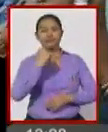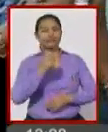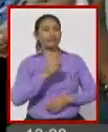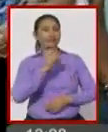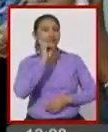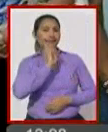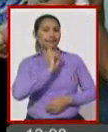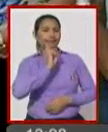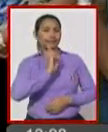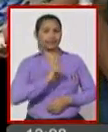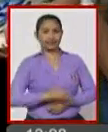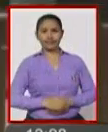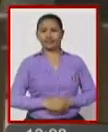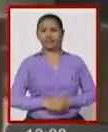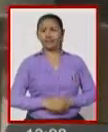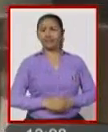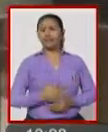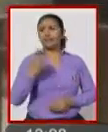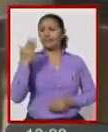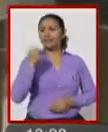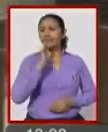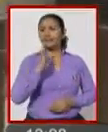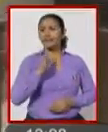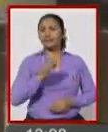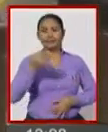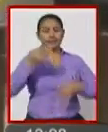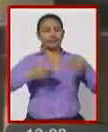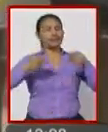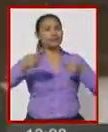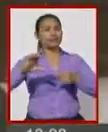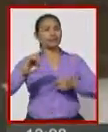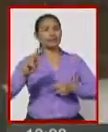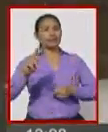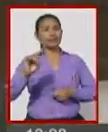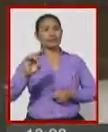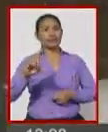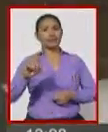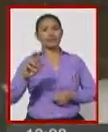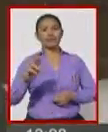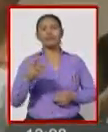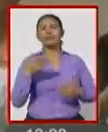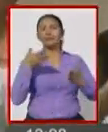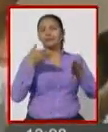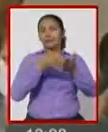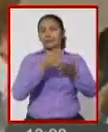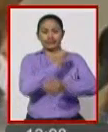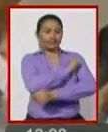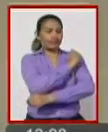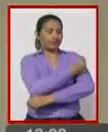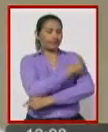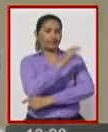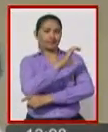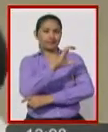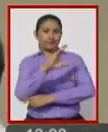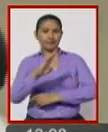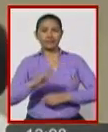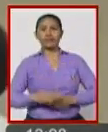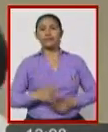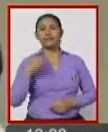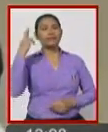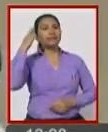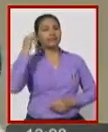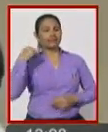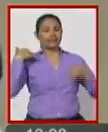aseguró el gobernador cruceño respecto al fallo que hizo un juez cautelar a la autoridad de Cochabamba que está investigada por el caso